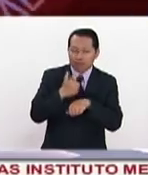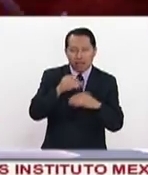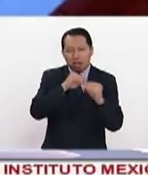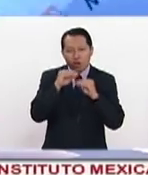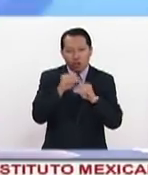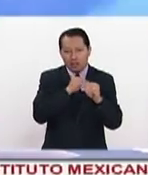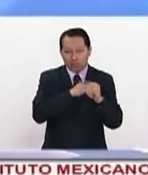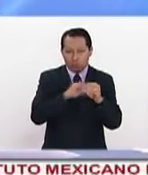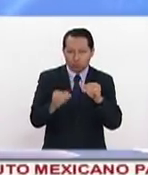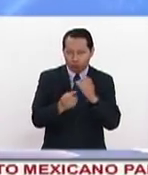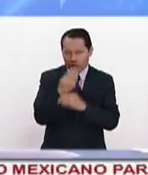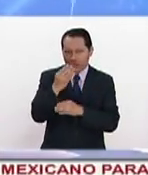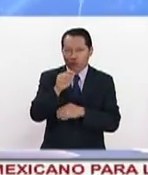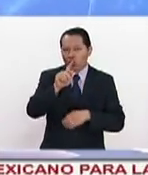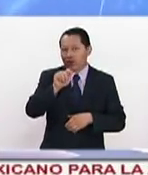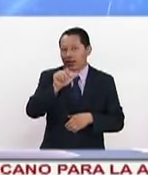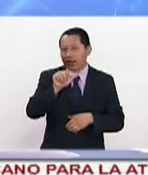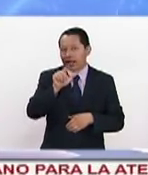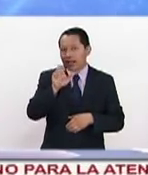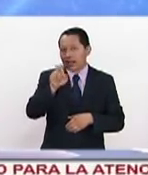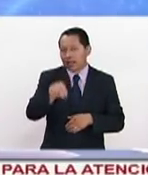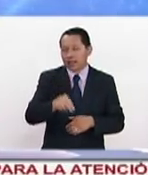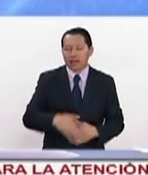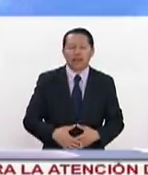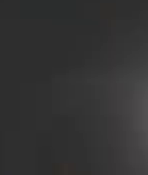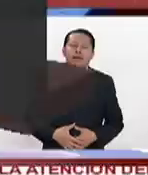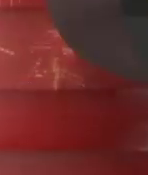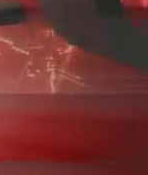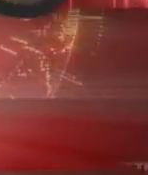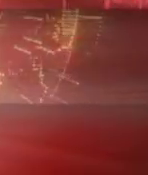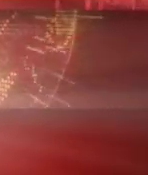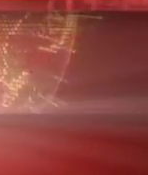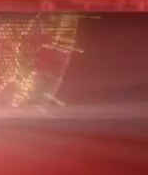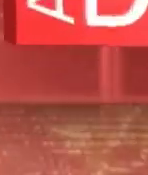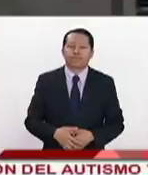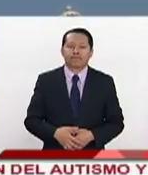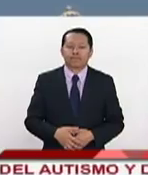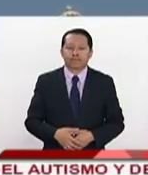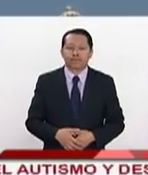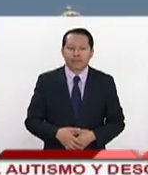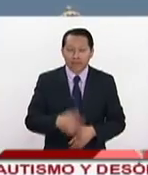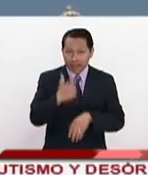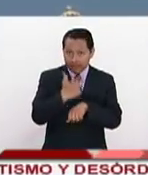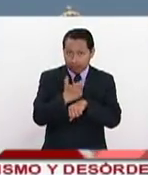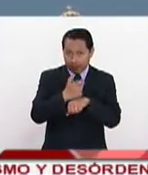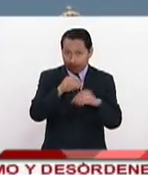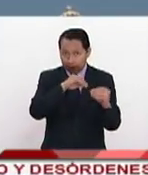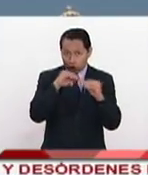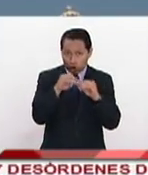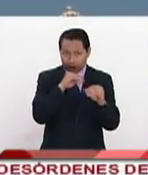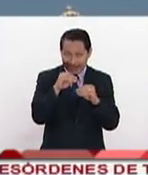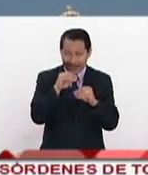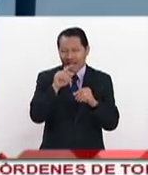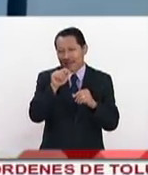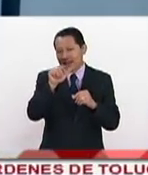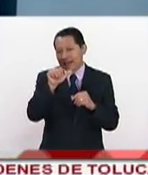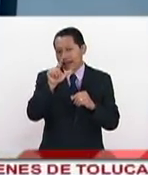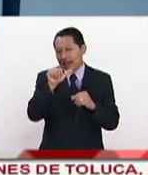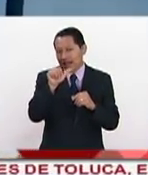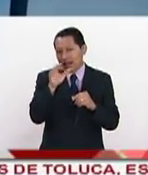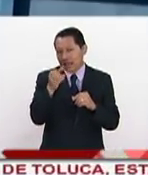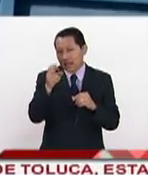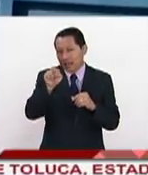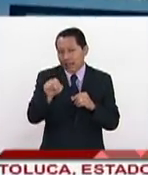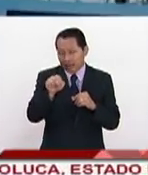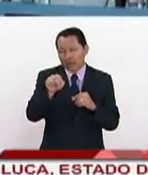la modernización del Tratado de Libre Comercio de América del Norte. La séptima ronda de renegociación y modernización del Tratado de